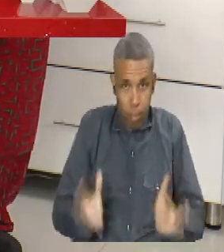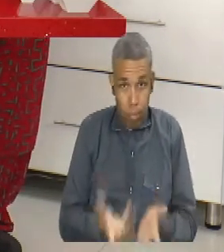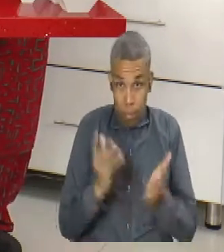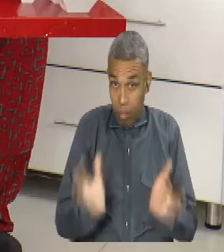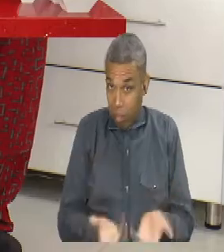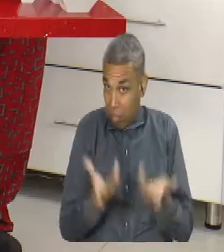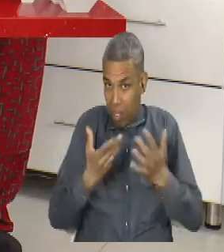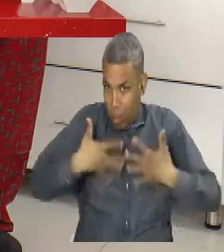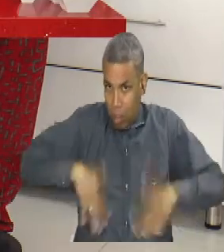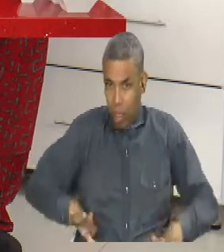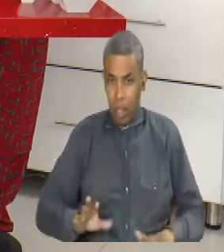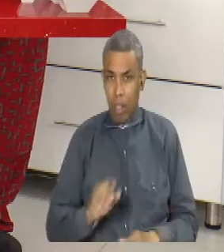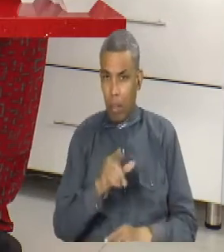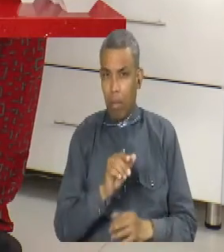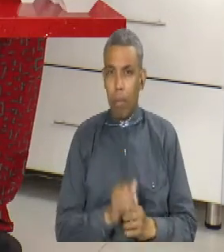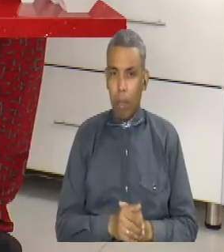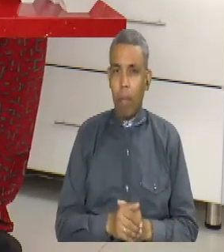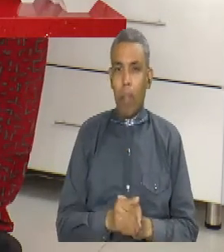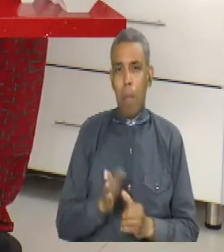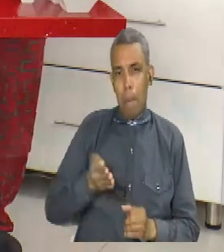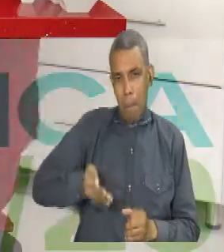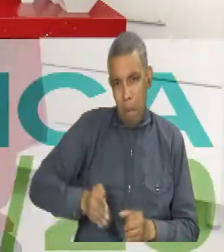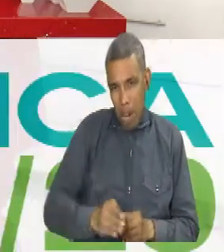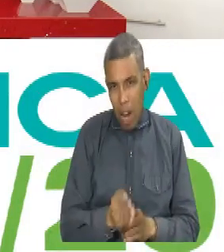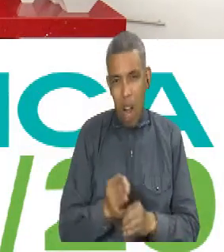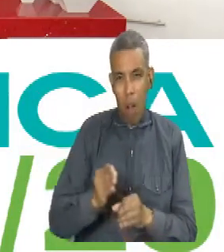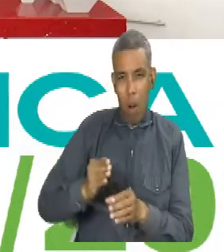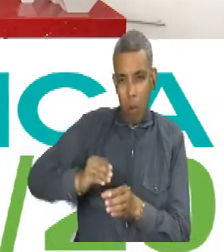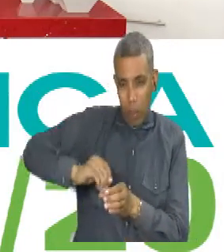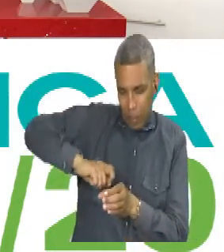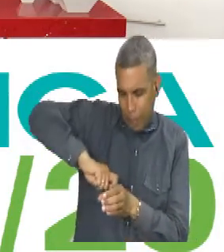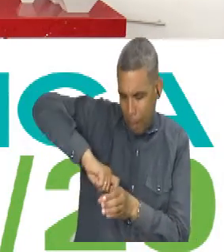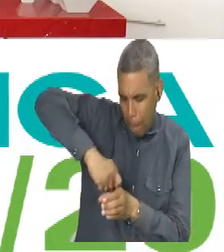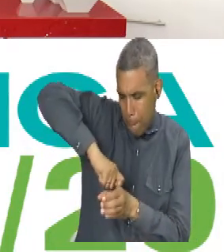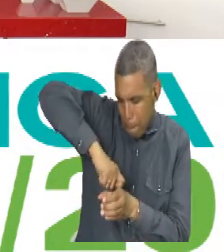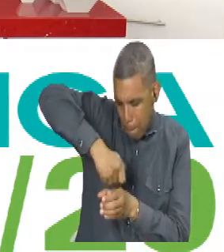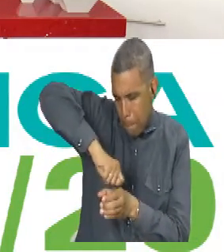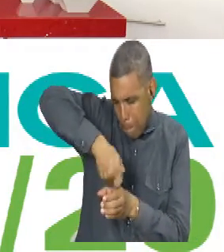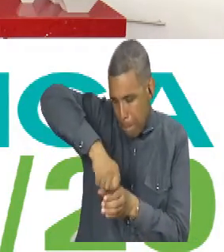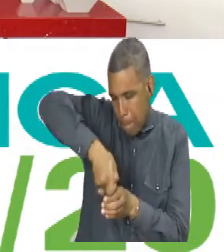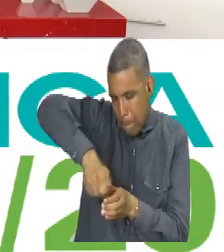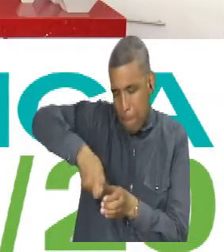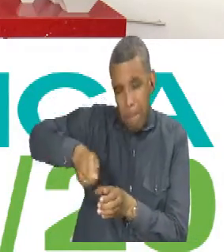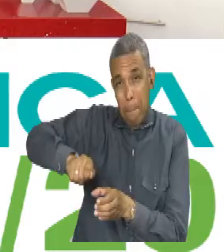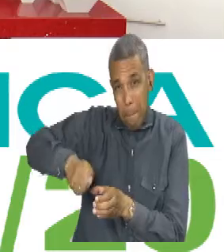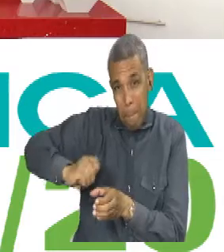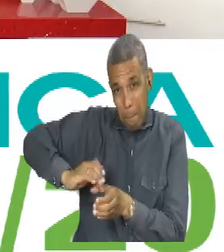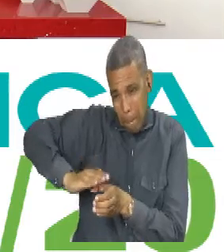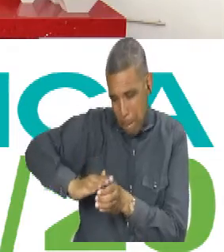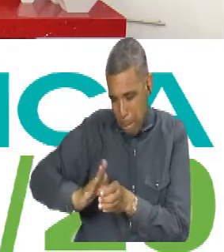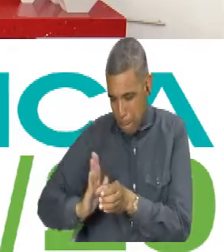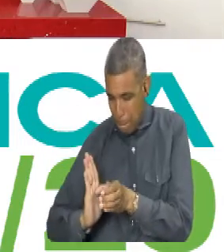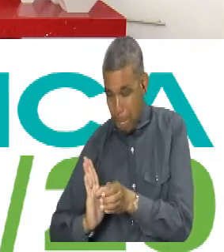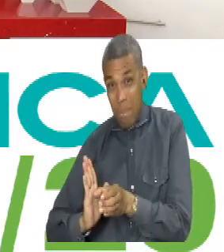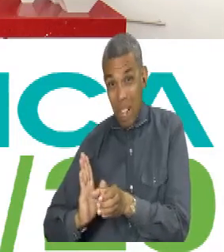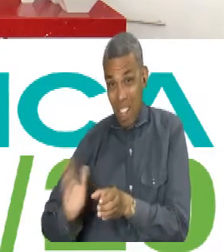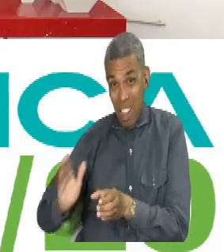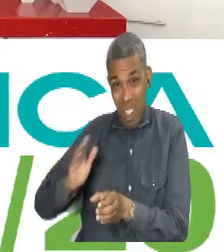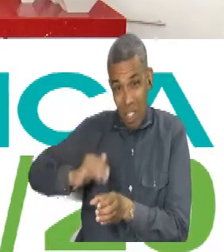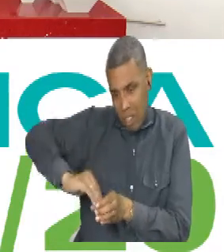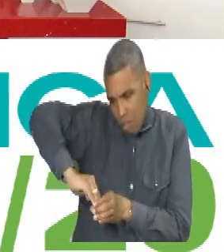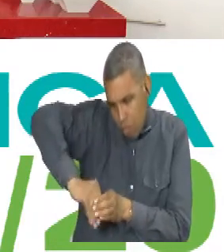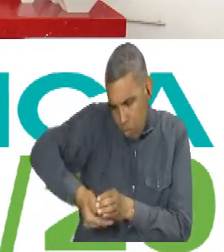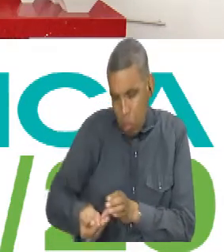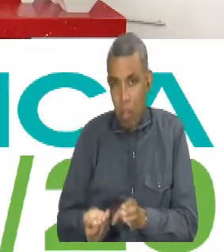una ensalada en la casa. Acá vamos a picar la cebolla, el tomate. Ya ahí adicionamos